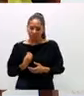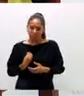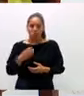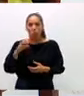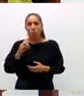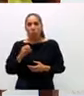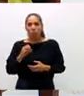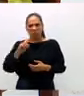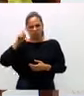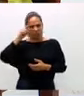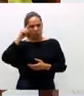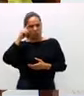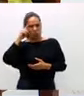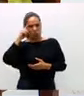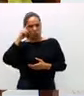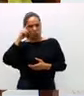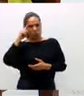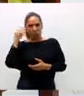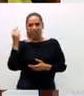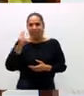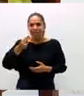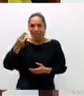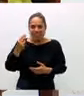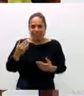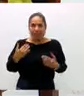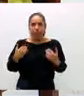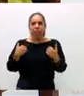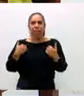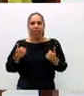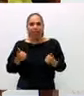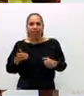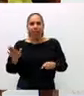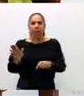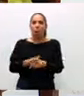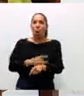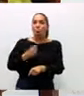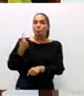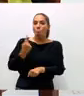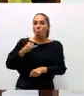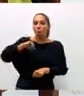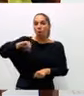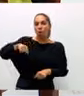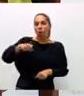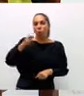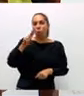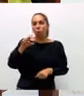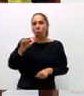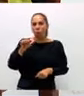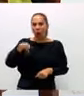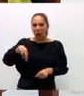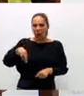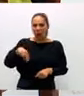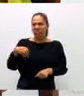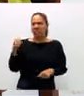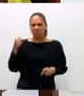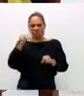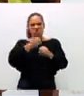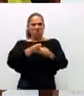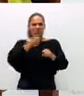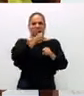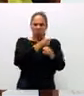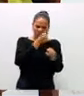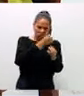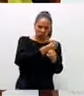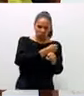Hablamos aquí de la complejidad del mundo emocional de las niñas, niños y adolescentes, que si no saben gestionar sus